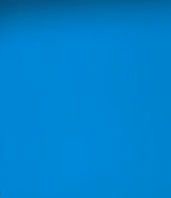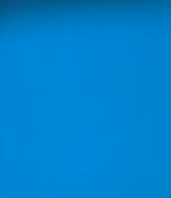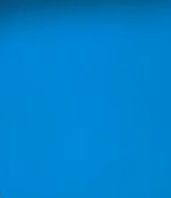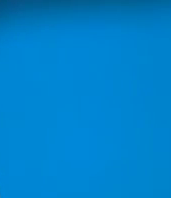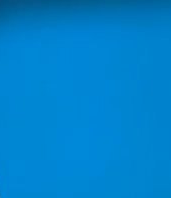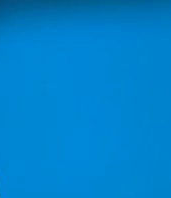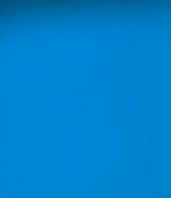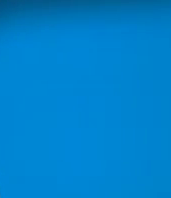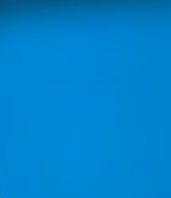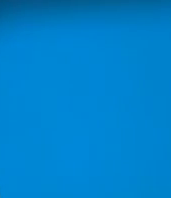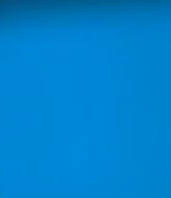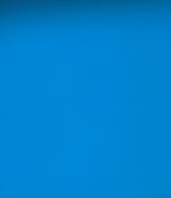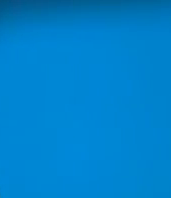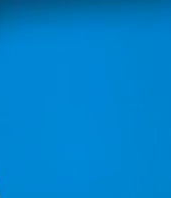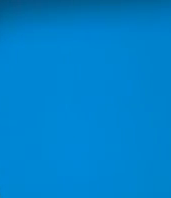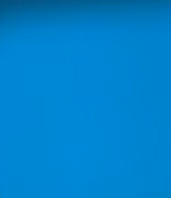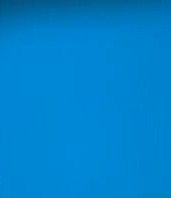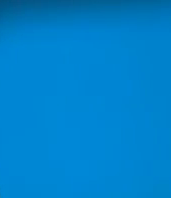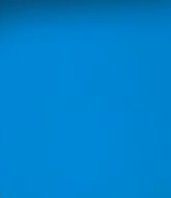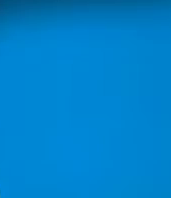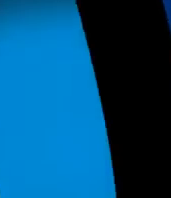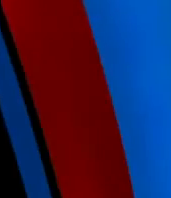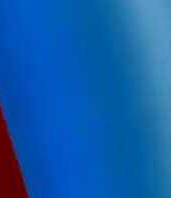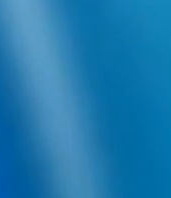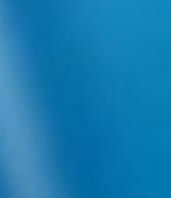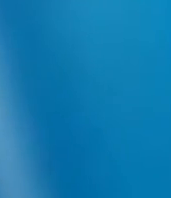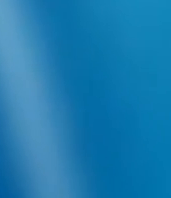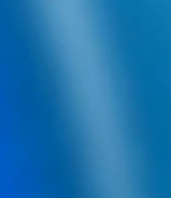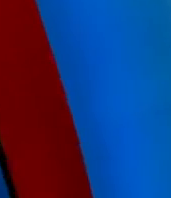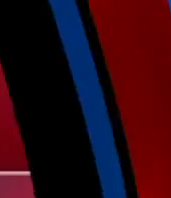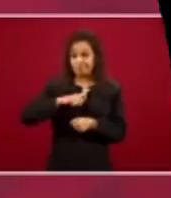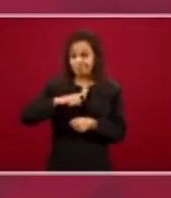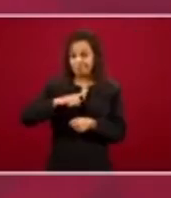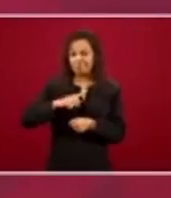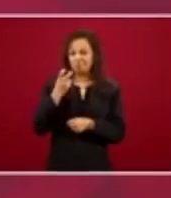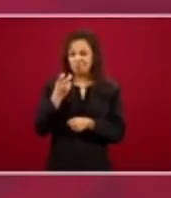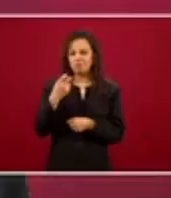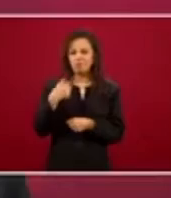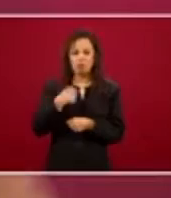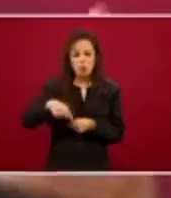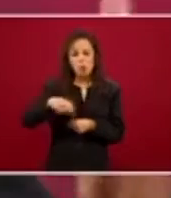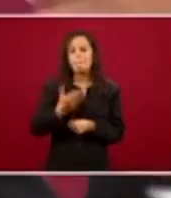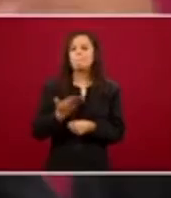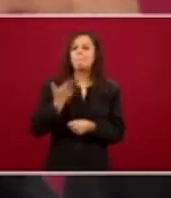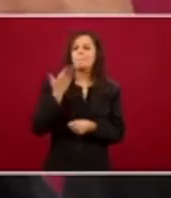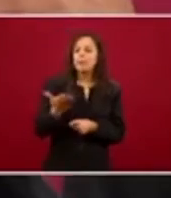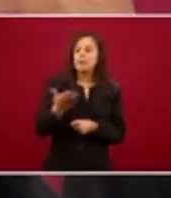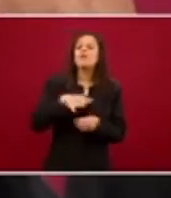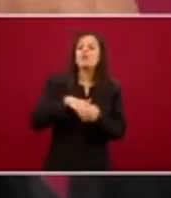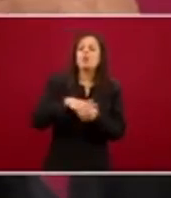Andrés Manuel López Obrador. Nosotros lo único que pedimos es